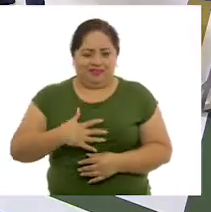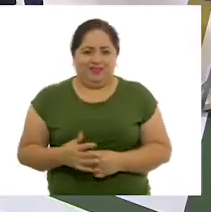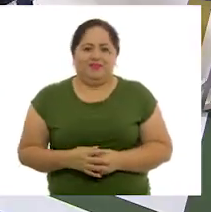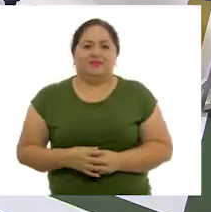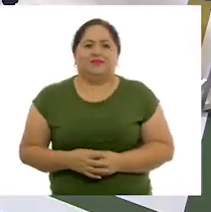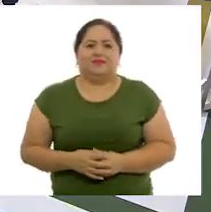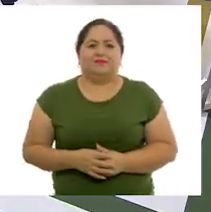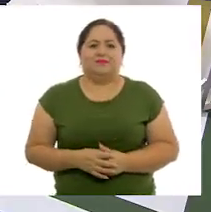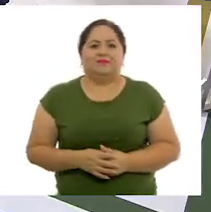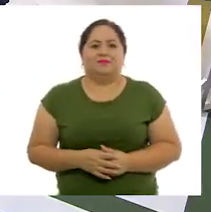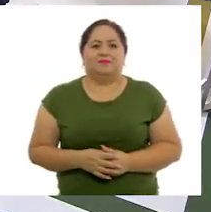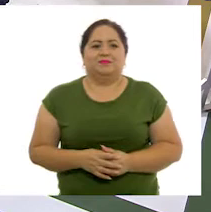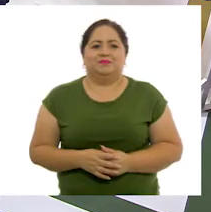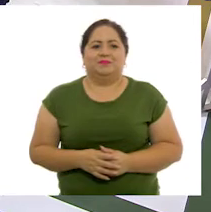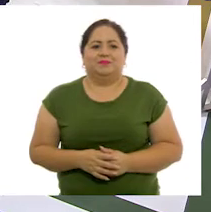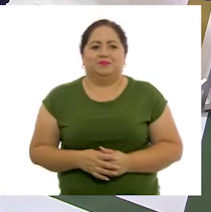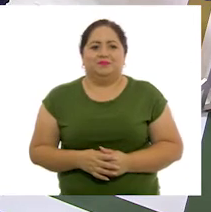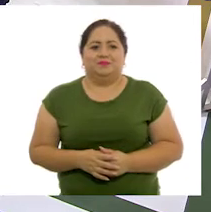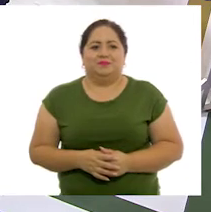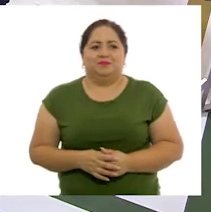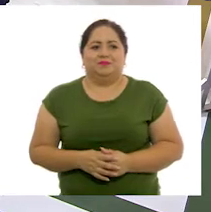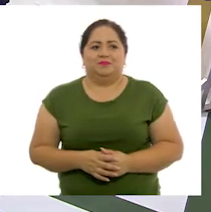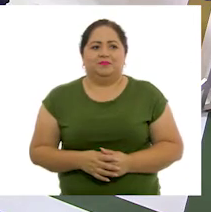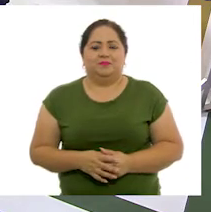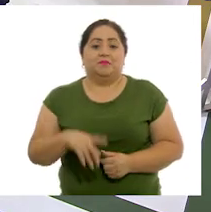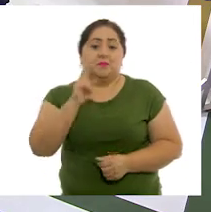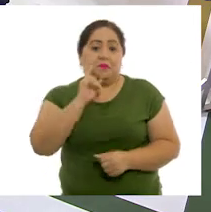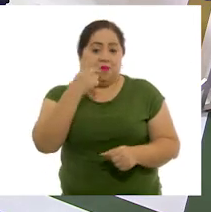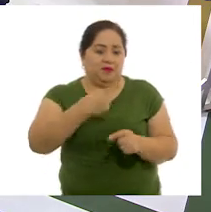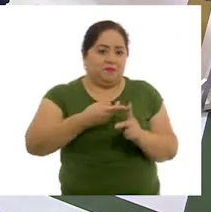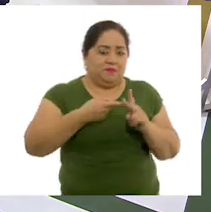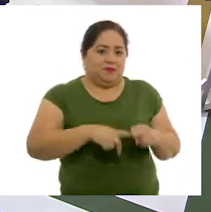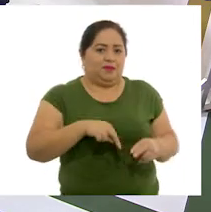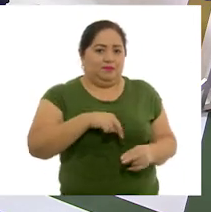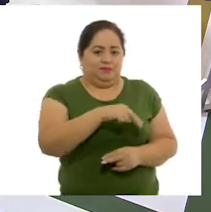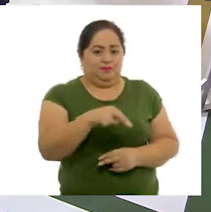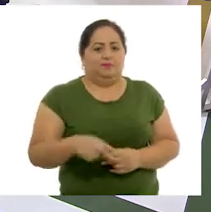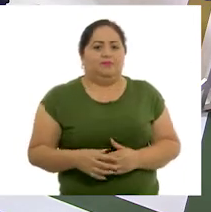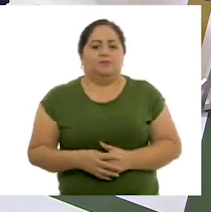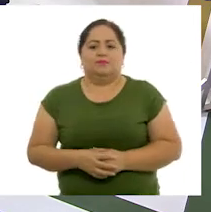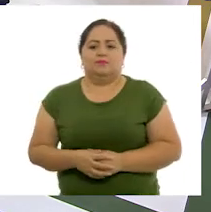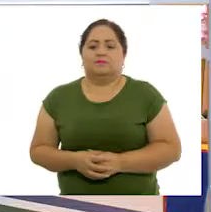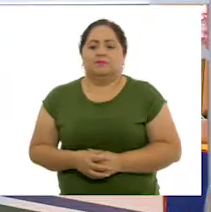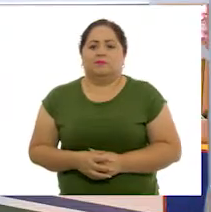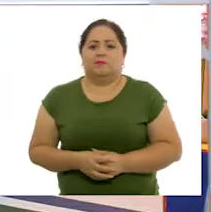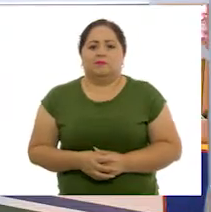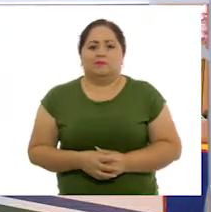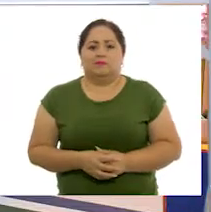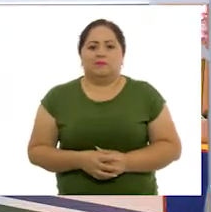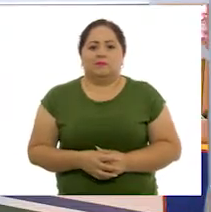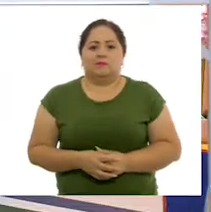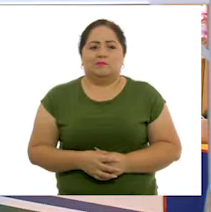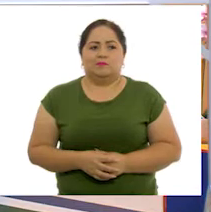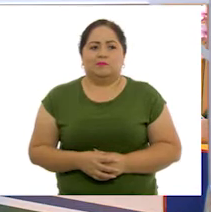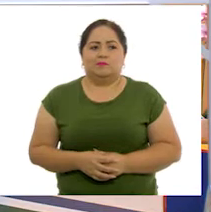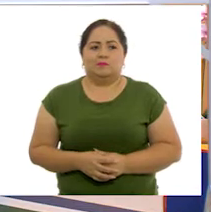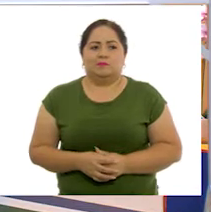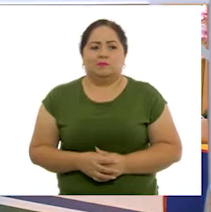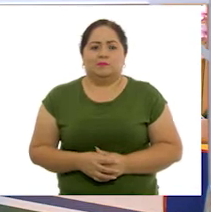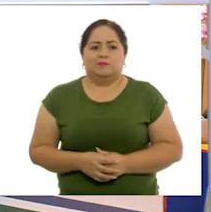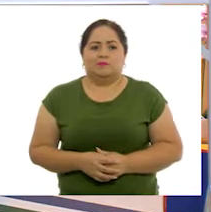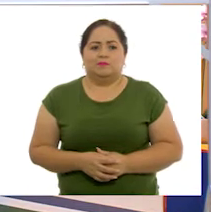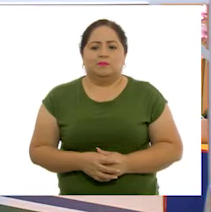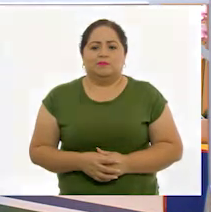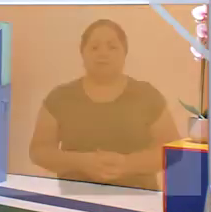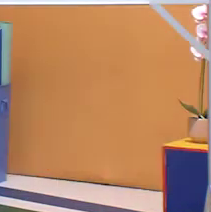Nos seguimos divirtiendo. Entonces, que el giro es para acá, para que hagamos la imitación por espejo. Por espejo, sí. Círculo. Exactamente. Entonces, tenemos dos formas.